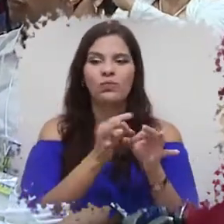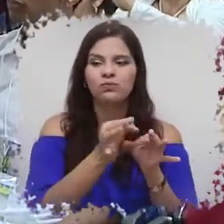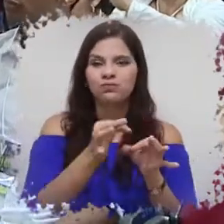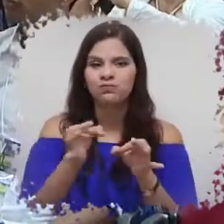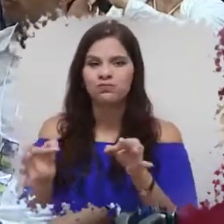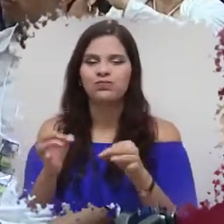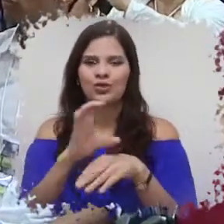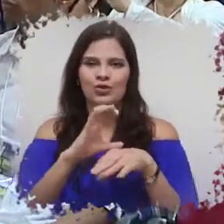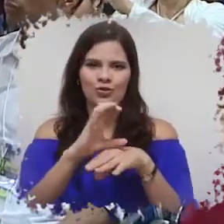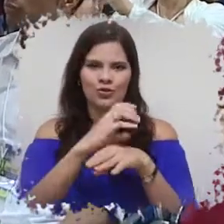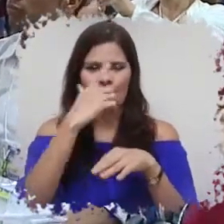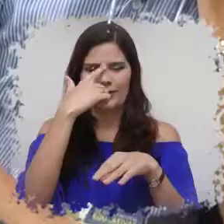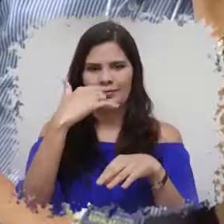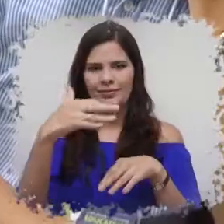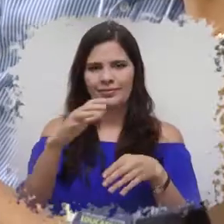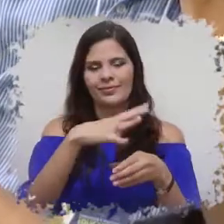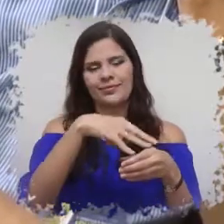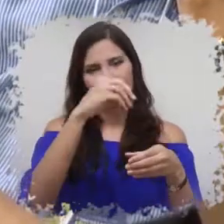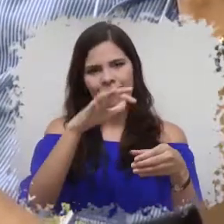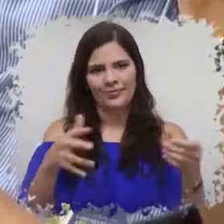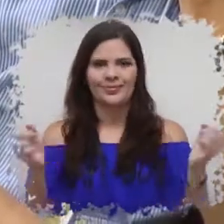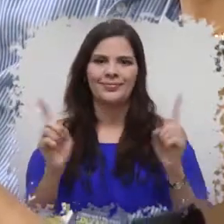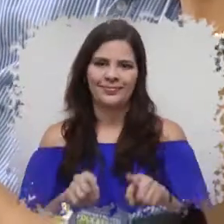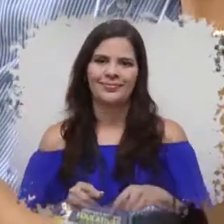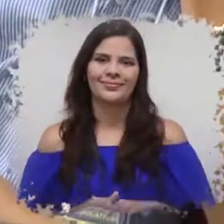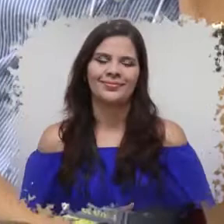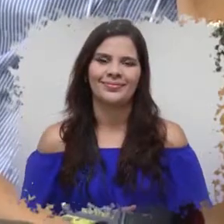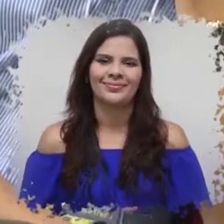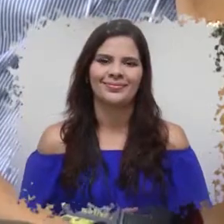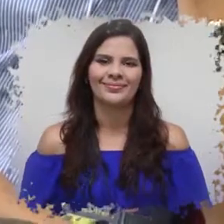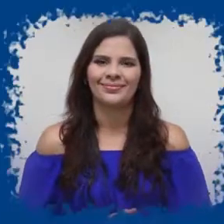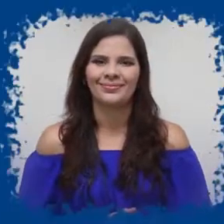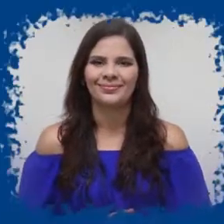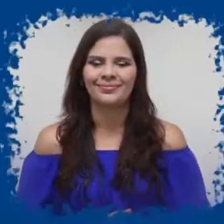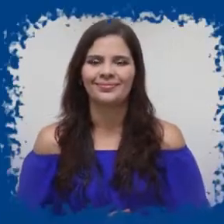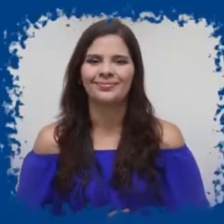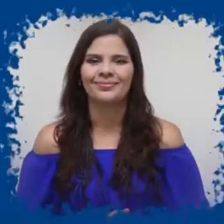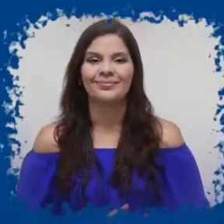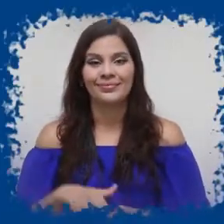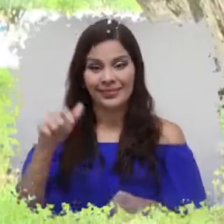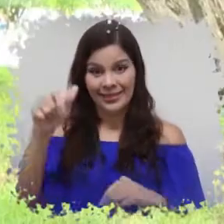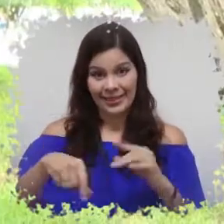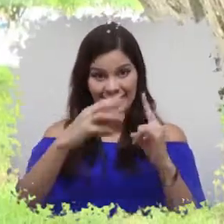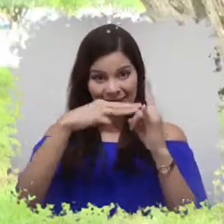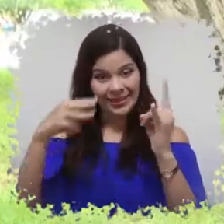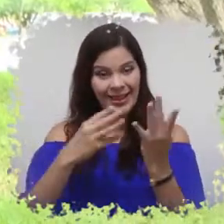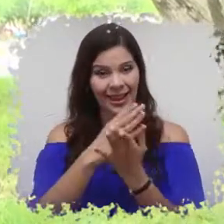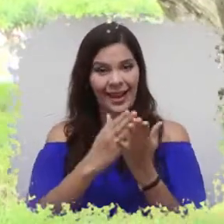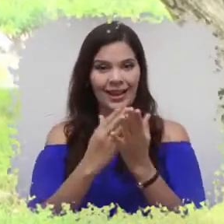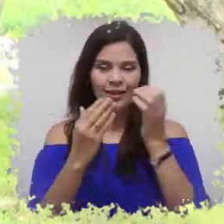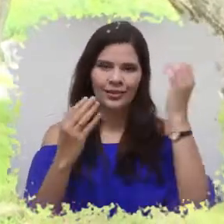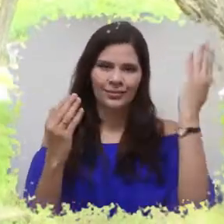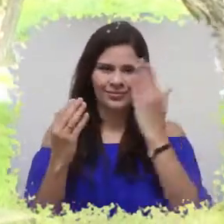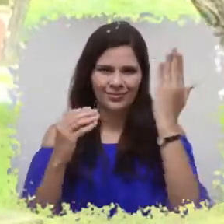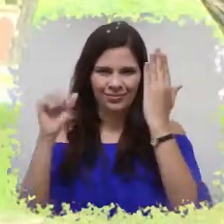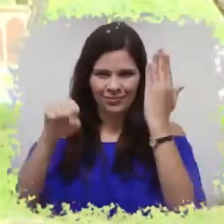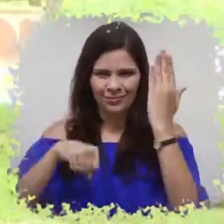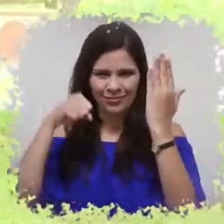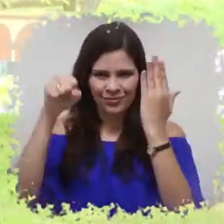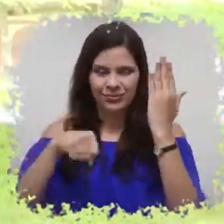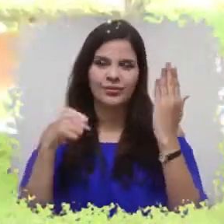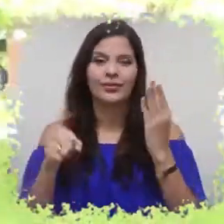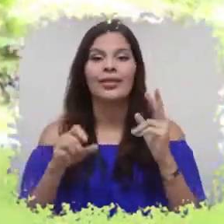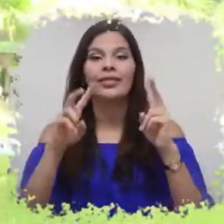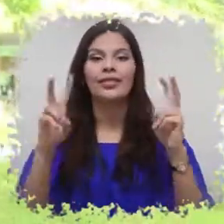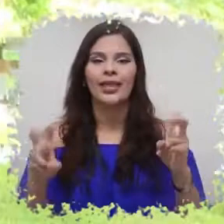y educativos de las instituciones educativas de la ciudad y el departamento. El programa de cine y audiovisuales